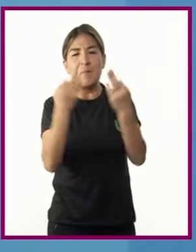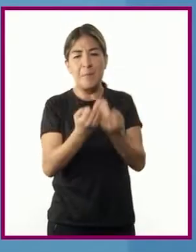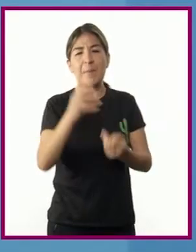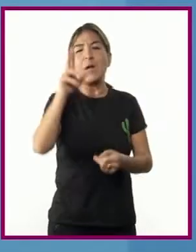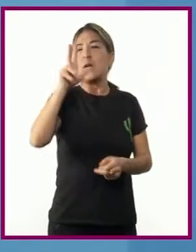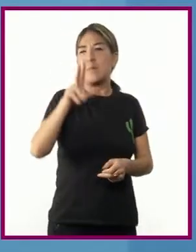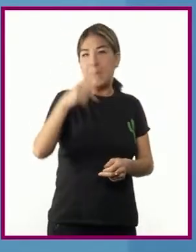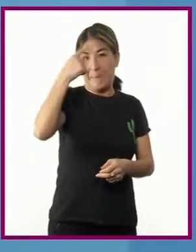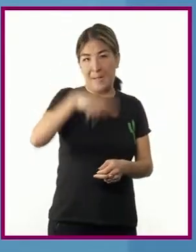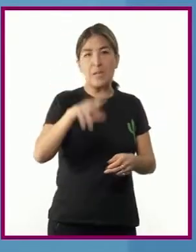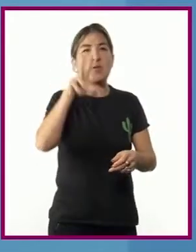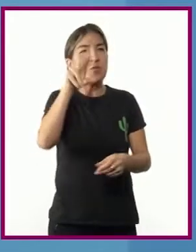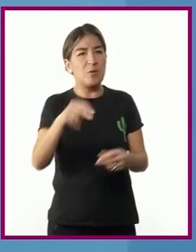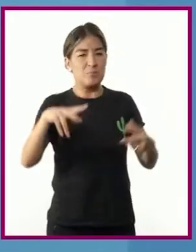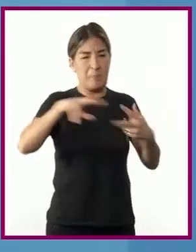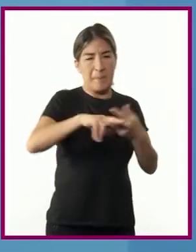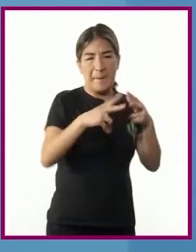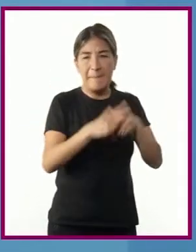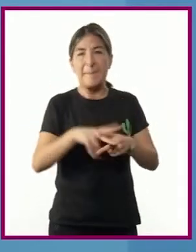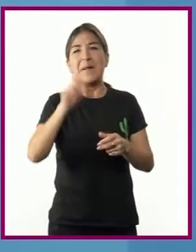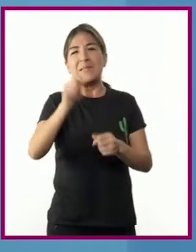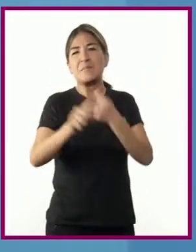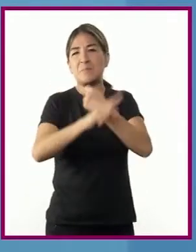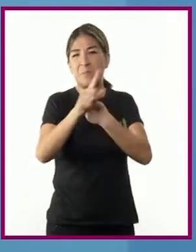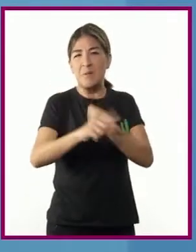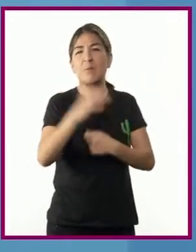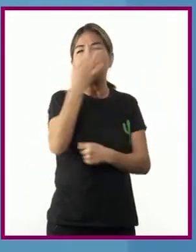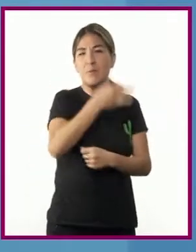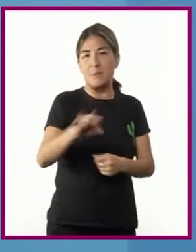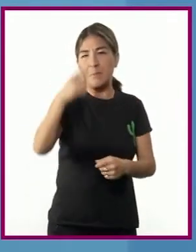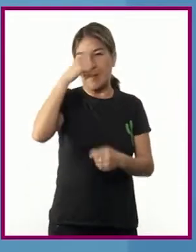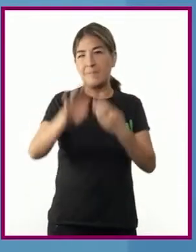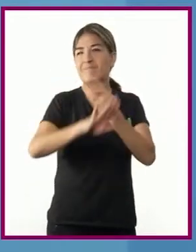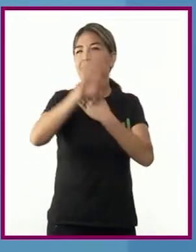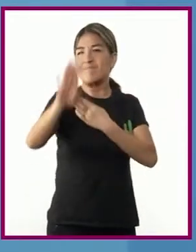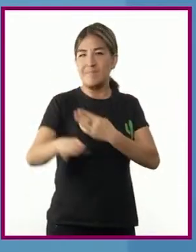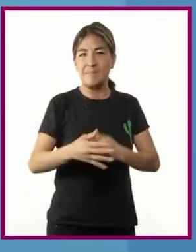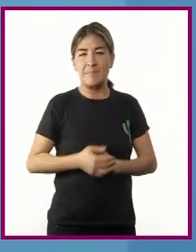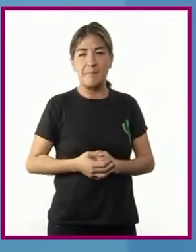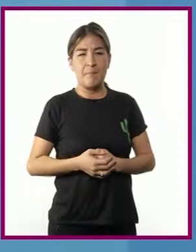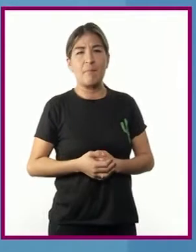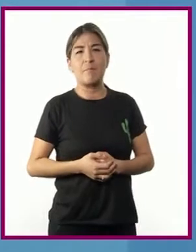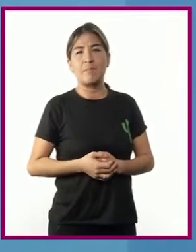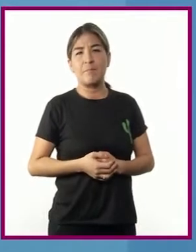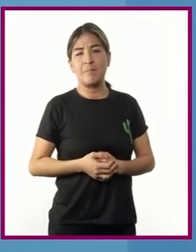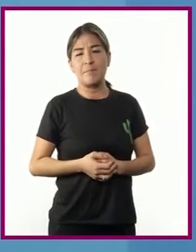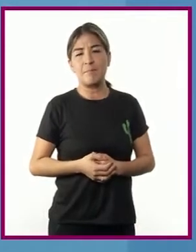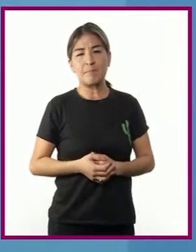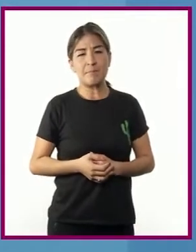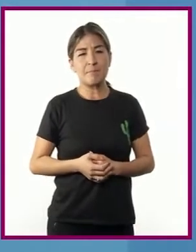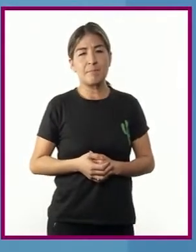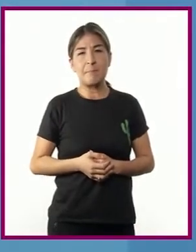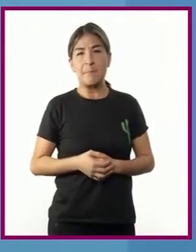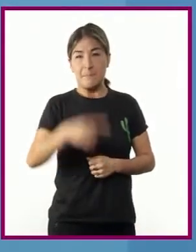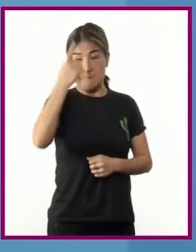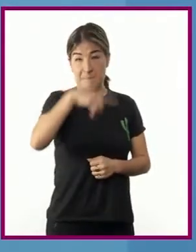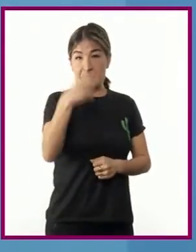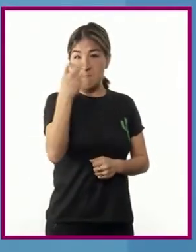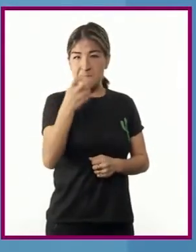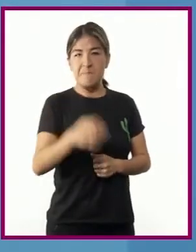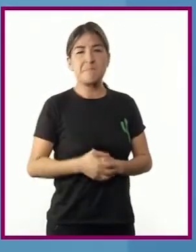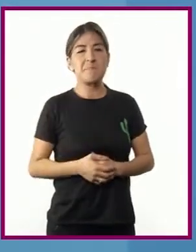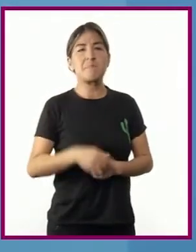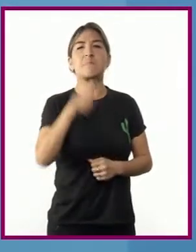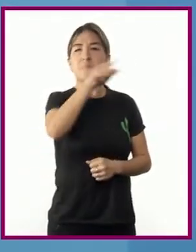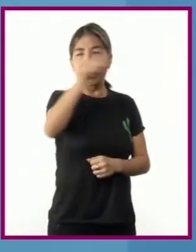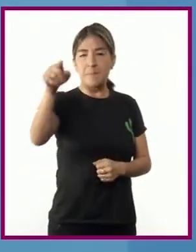las diferencias o los conflictos que pudieran llegar a enfrentar en determinado momento. Para ello, les